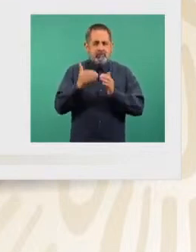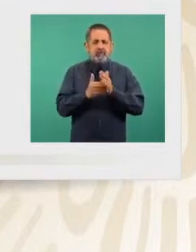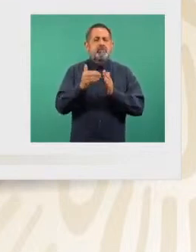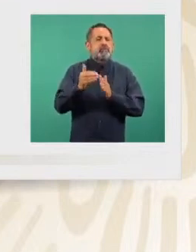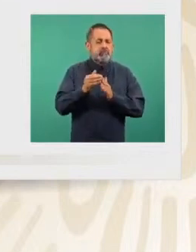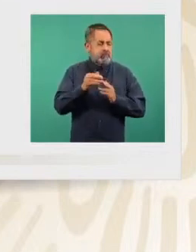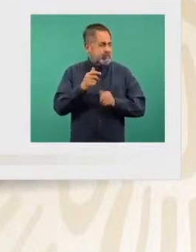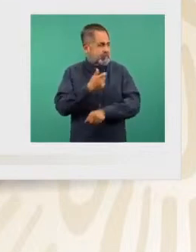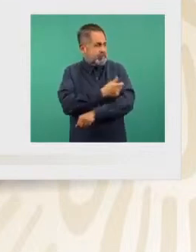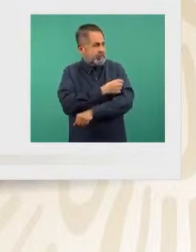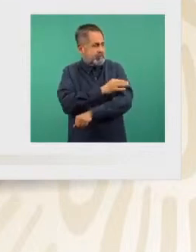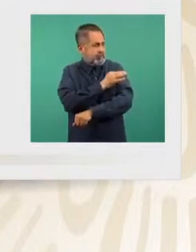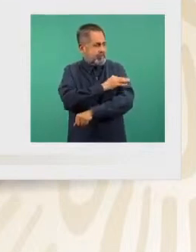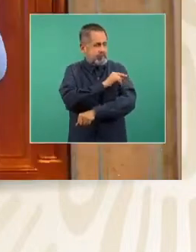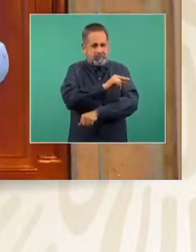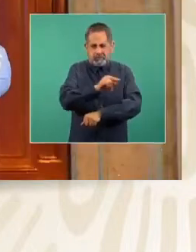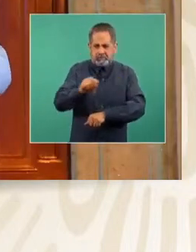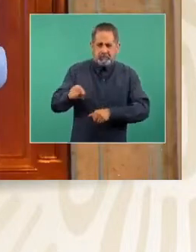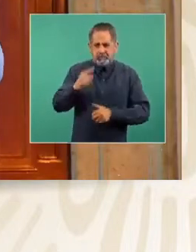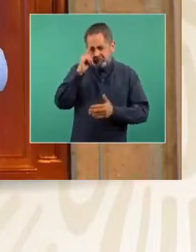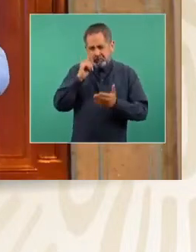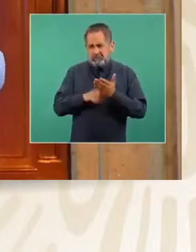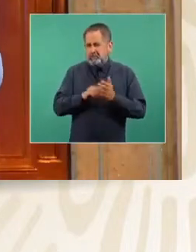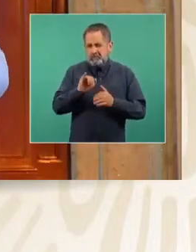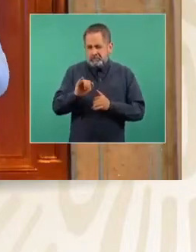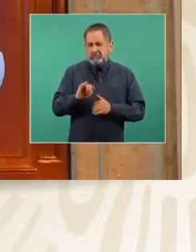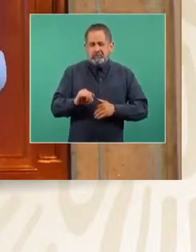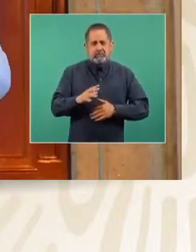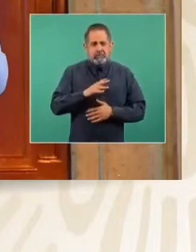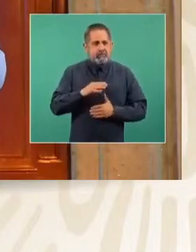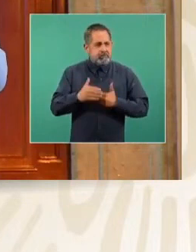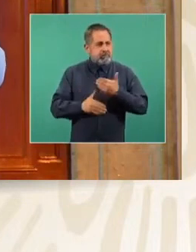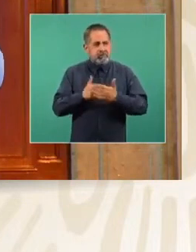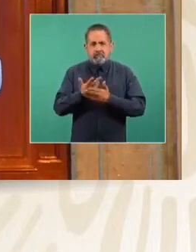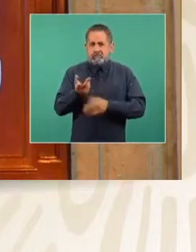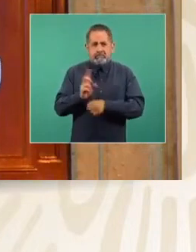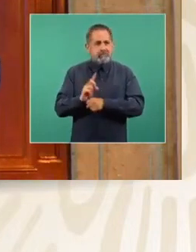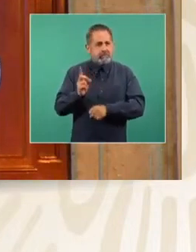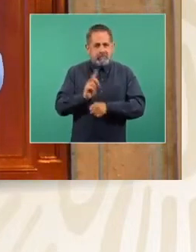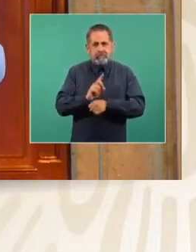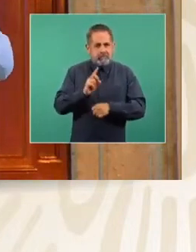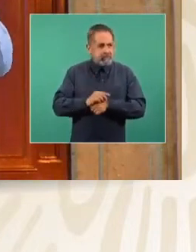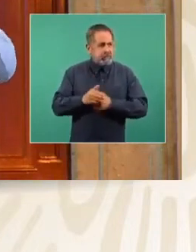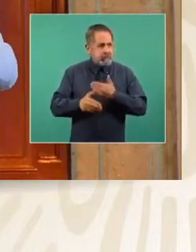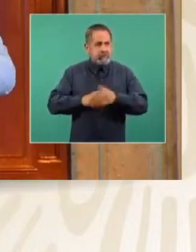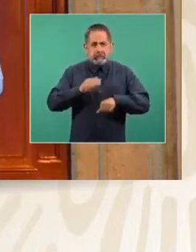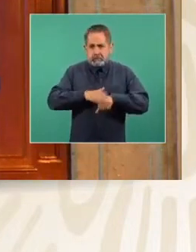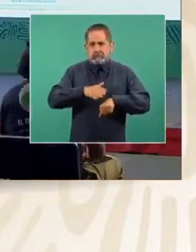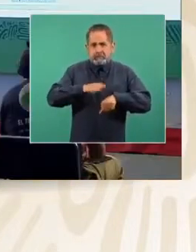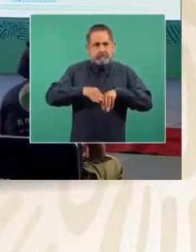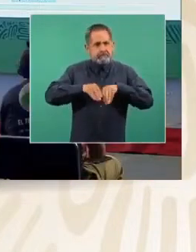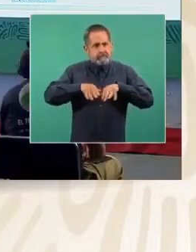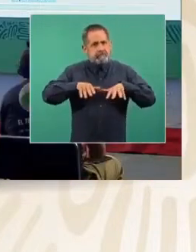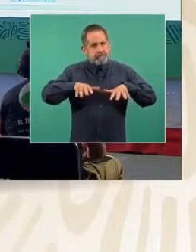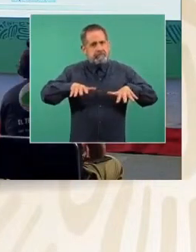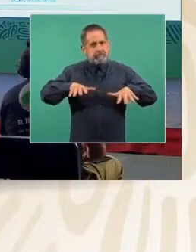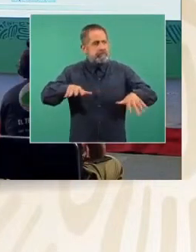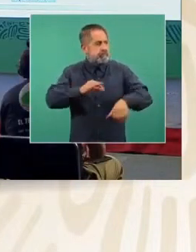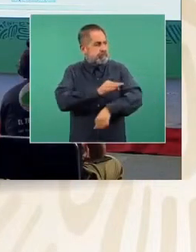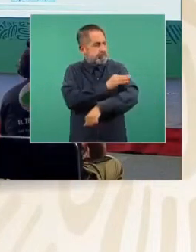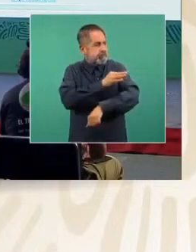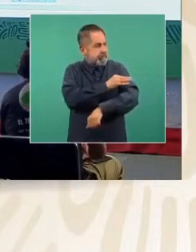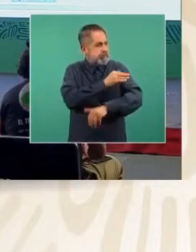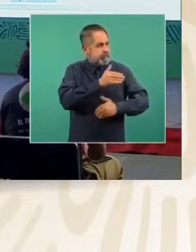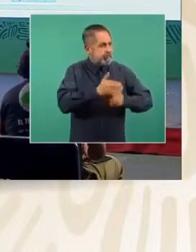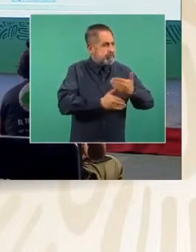alcanzando. Y estas son buenas noticias porque estamos teniendo un incremento diario importante y obviamente estamos avanzando también de